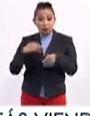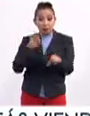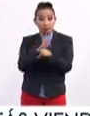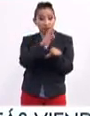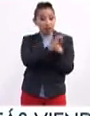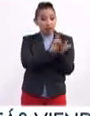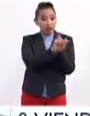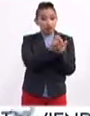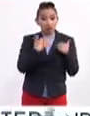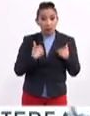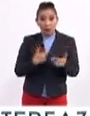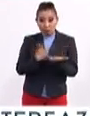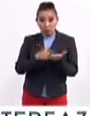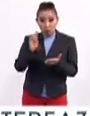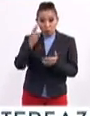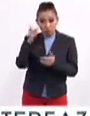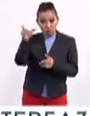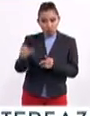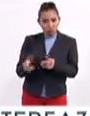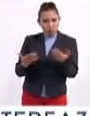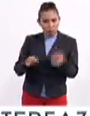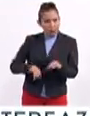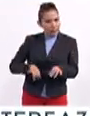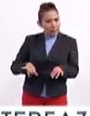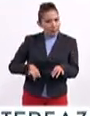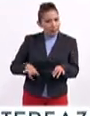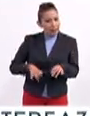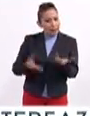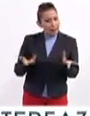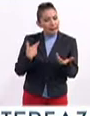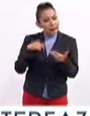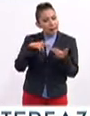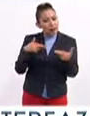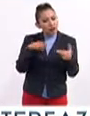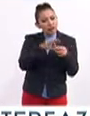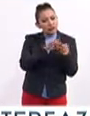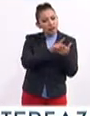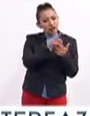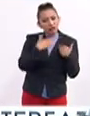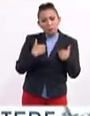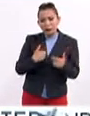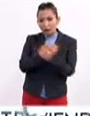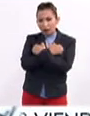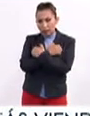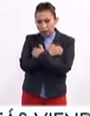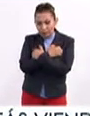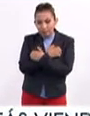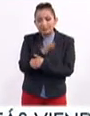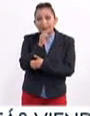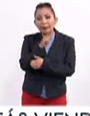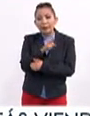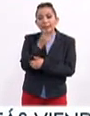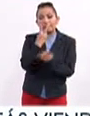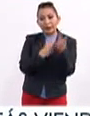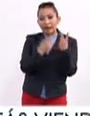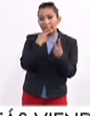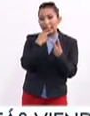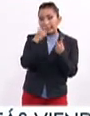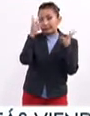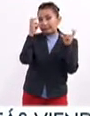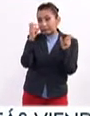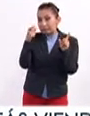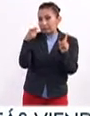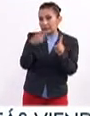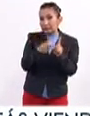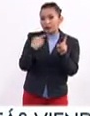derechos humanos en las universidades, que es una figura muy interesante en cuanto a esta relación entre derechos humanos y educación, y también nos viene a hablar